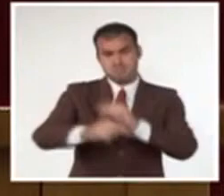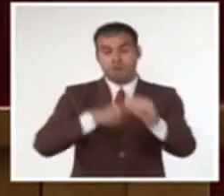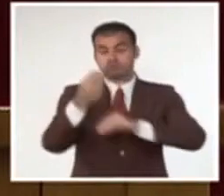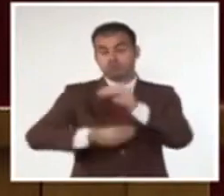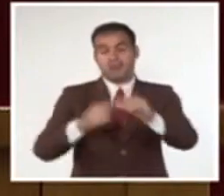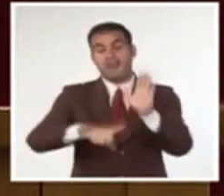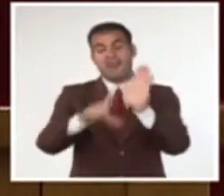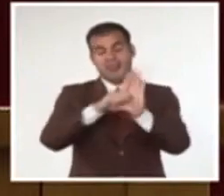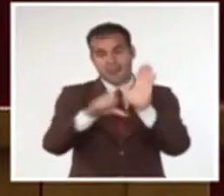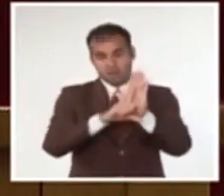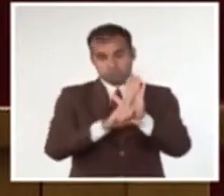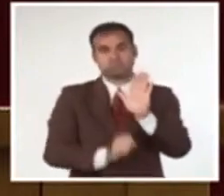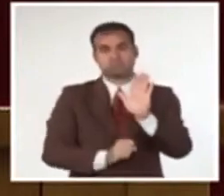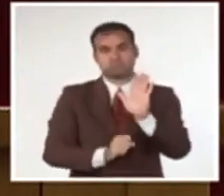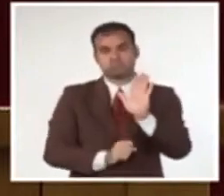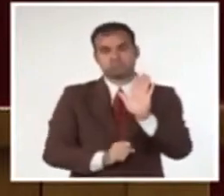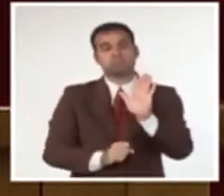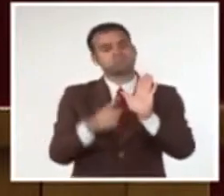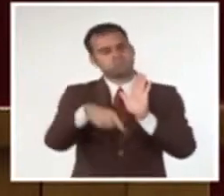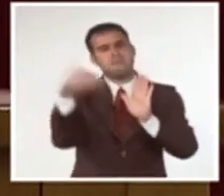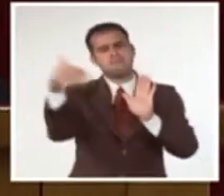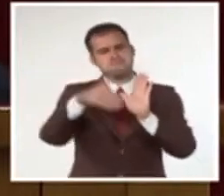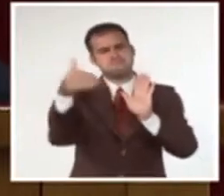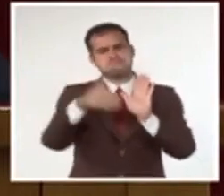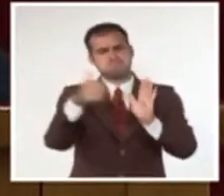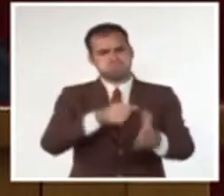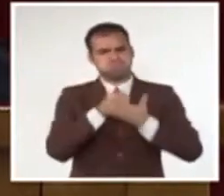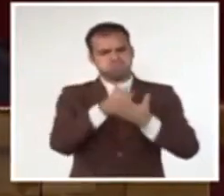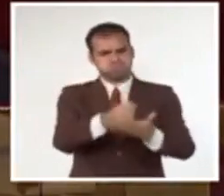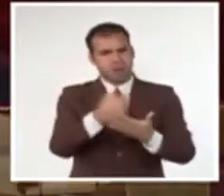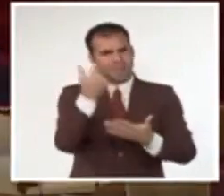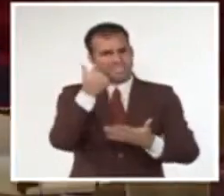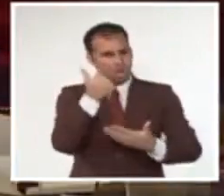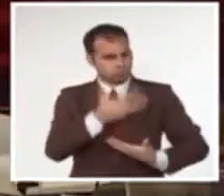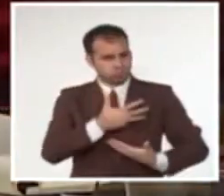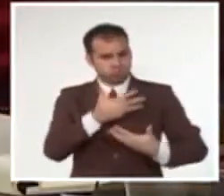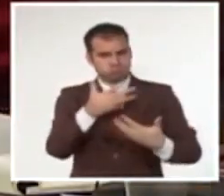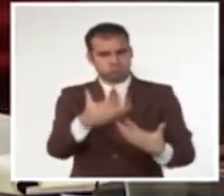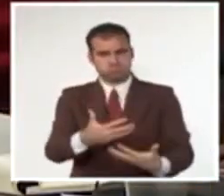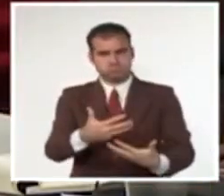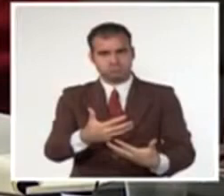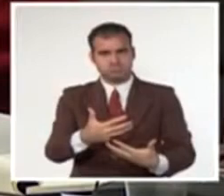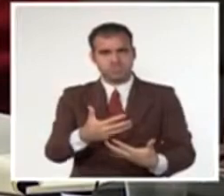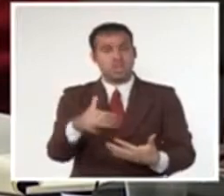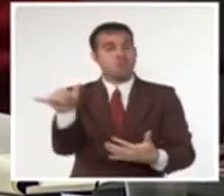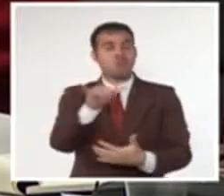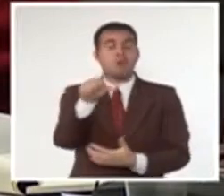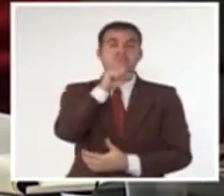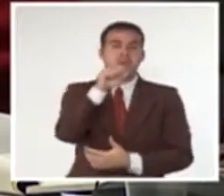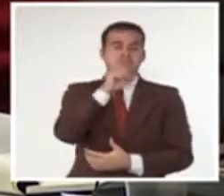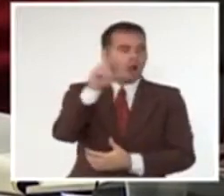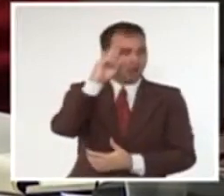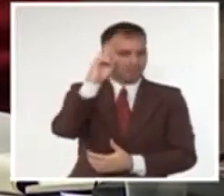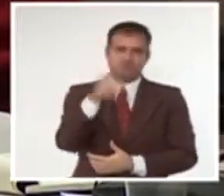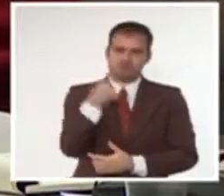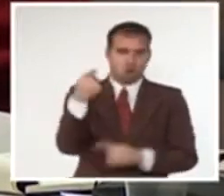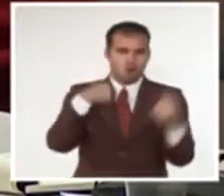esa batalla en la que ha sabido participar con la ternura y la firmeza de su madre que tanto recordamos